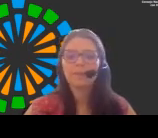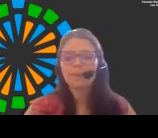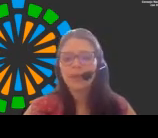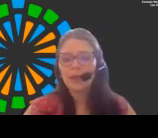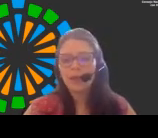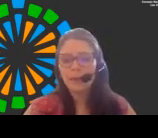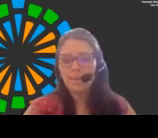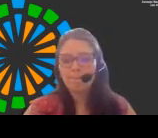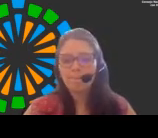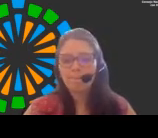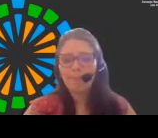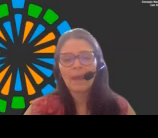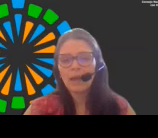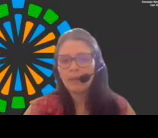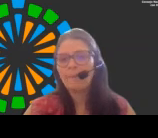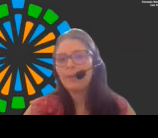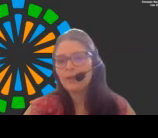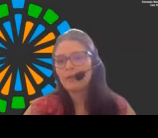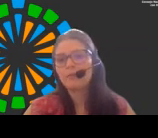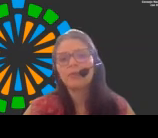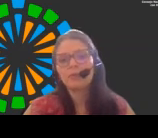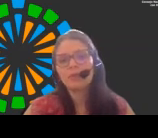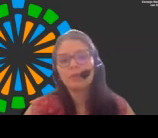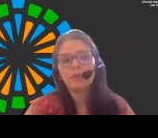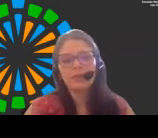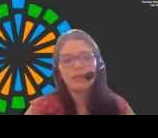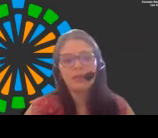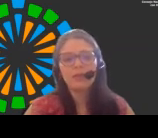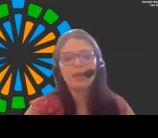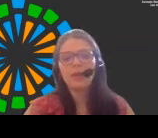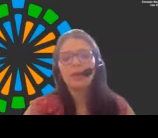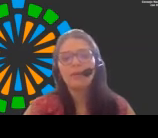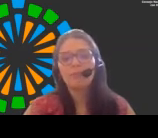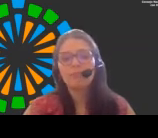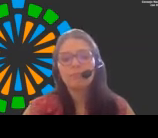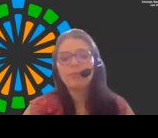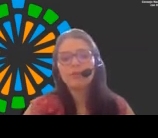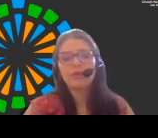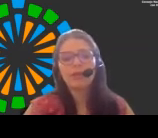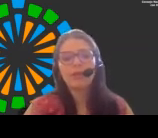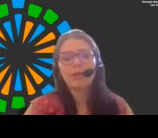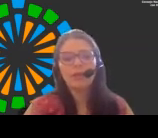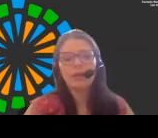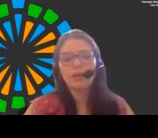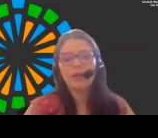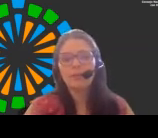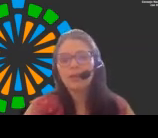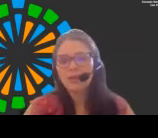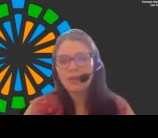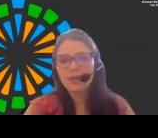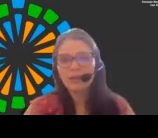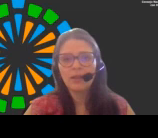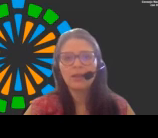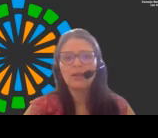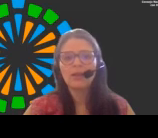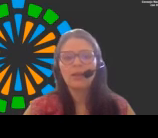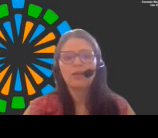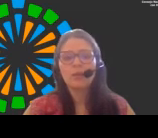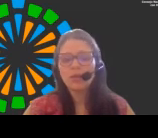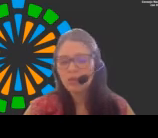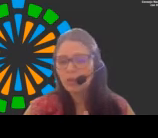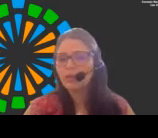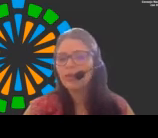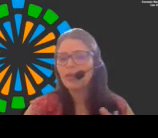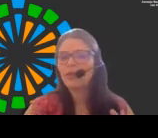oportunidad el de emplear estas personas como les decía vamos a ver que más adelante